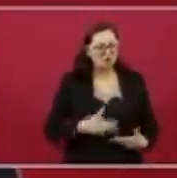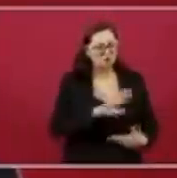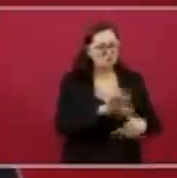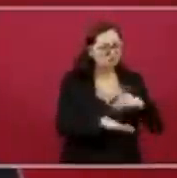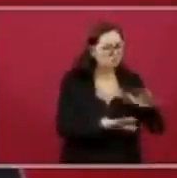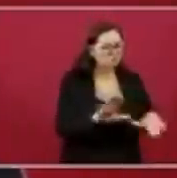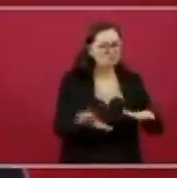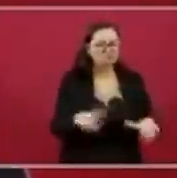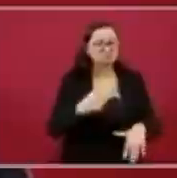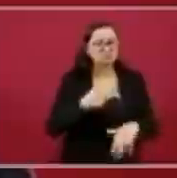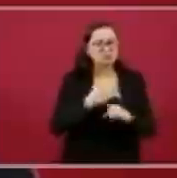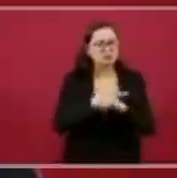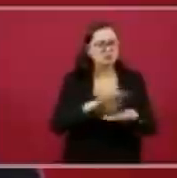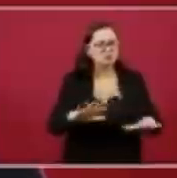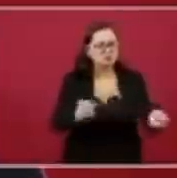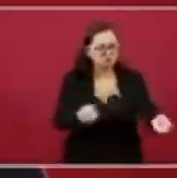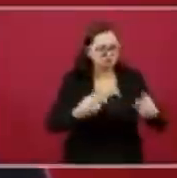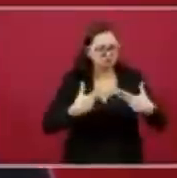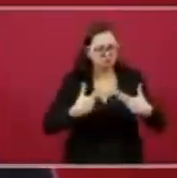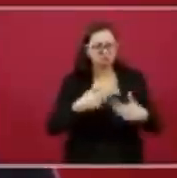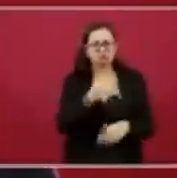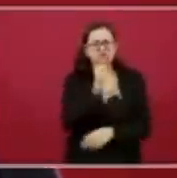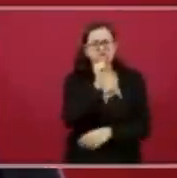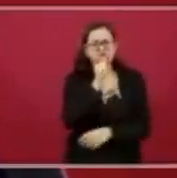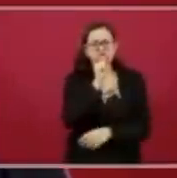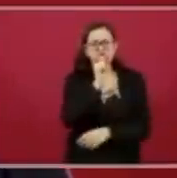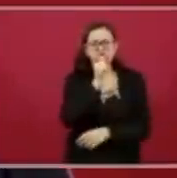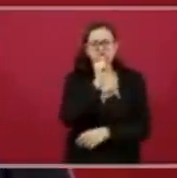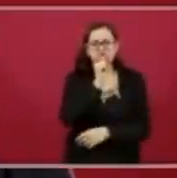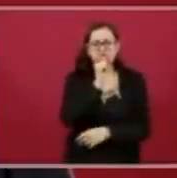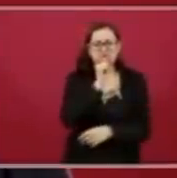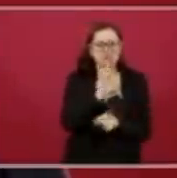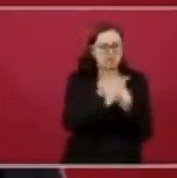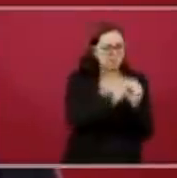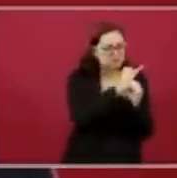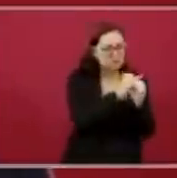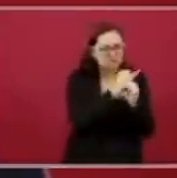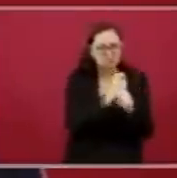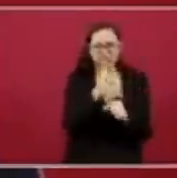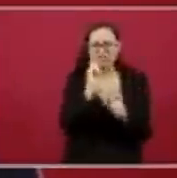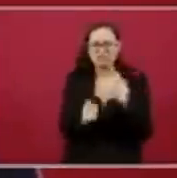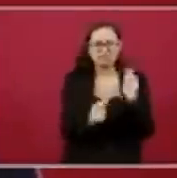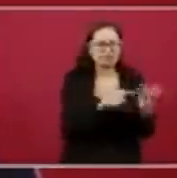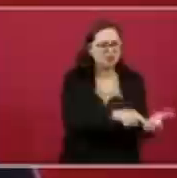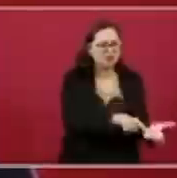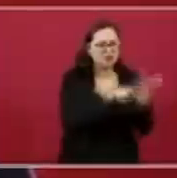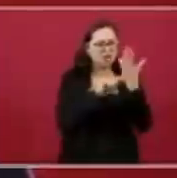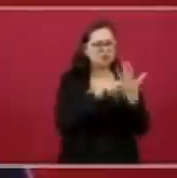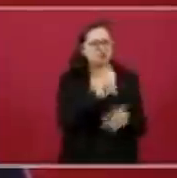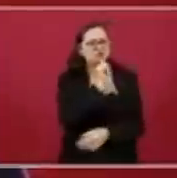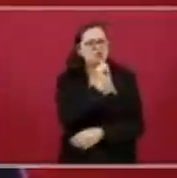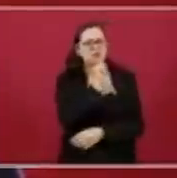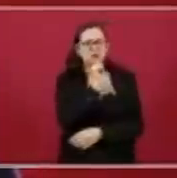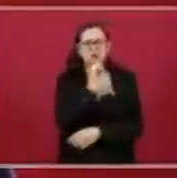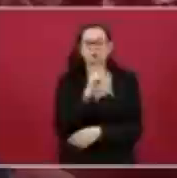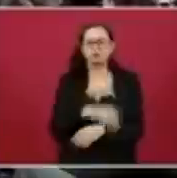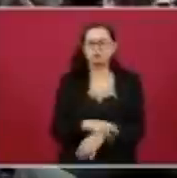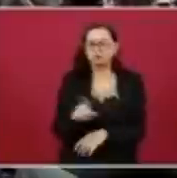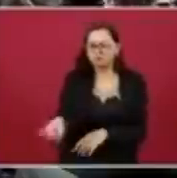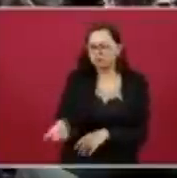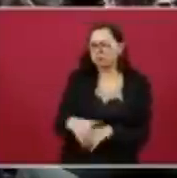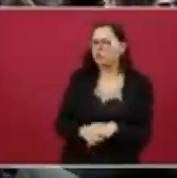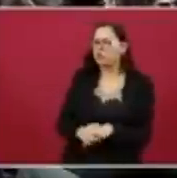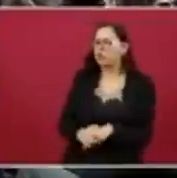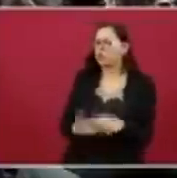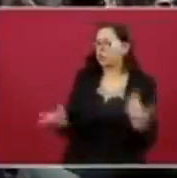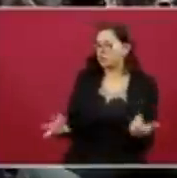información, es decir, no me han presentado ninguna investigación. Que le han referido que la